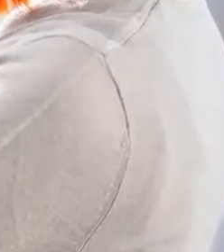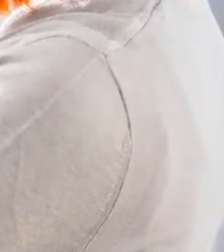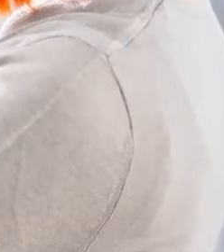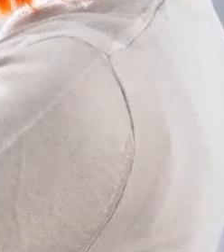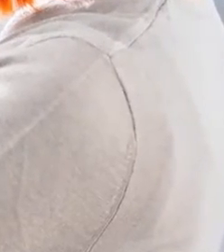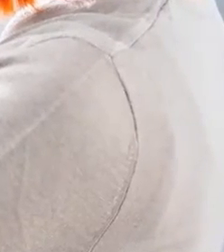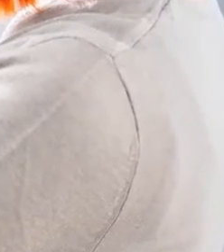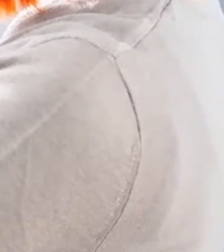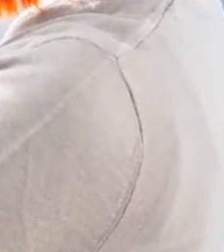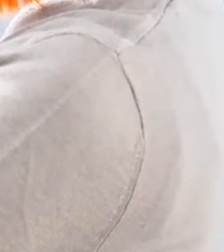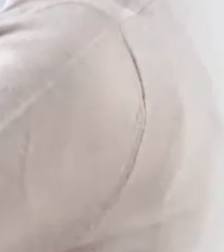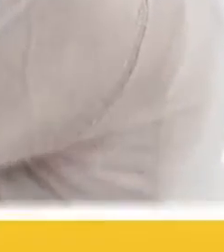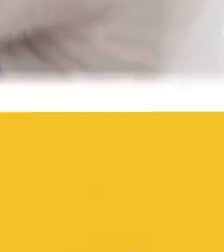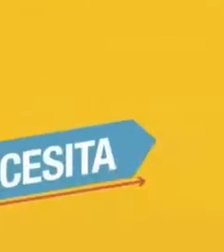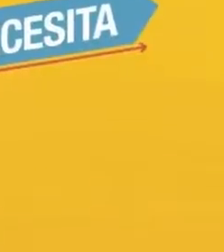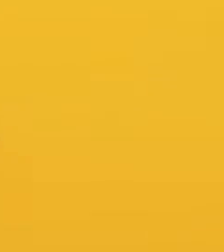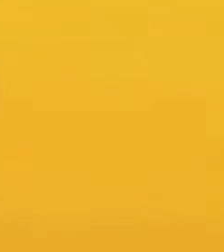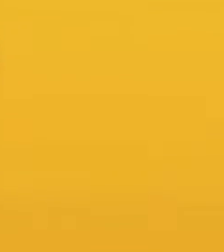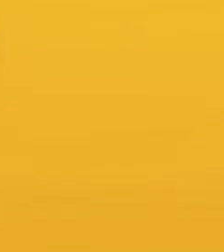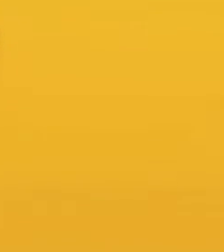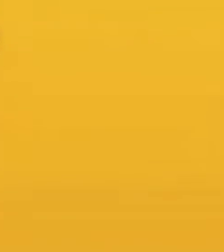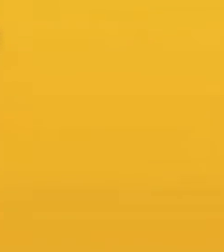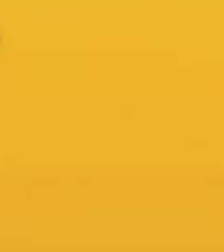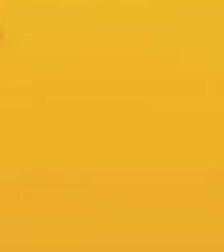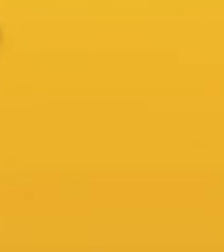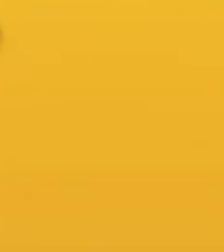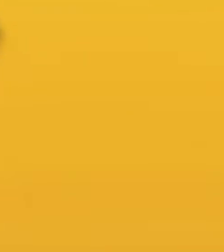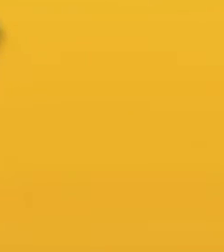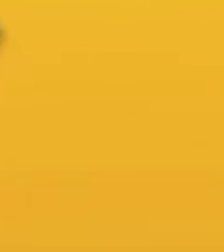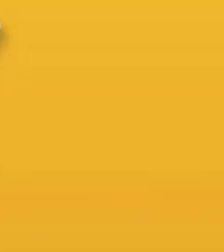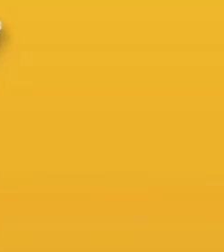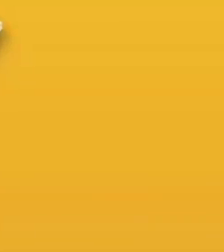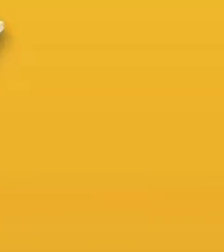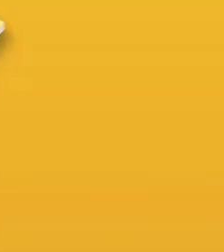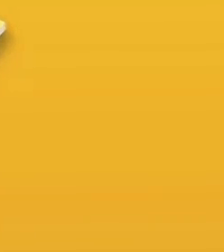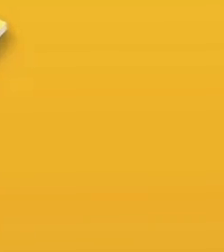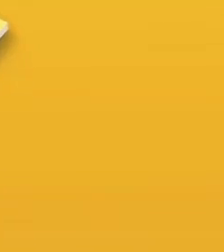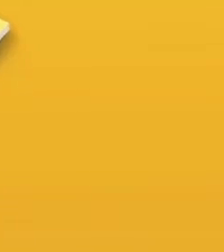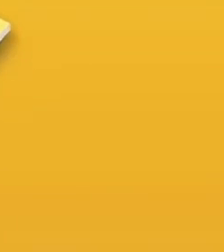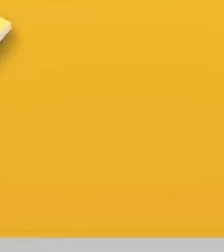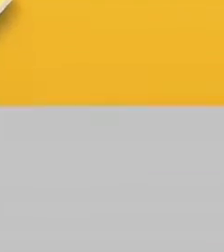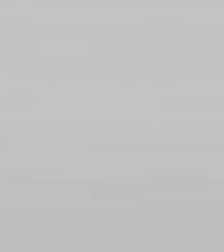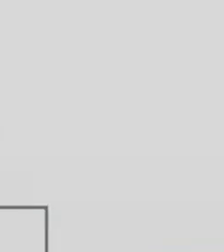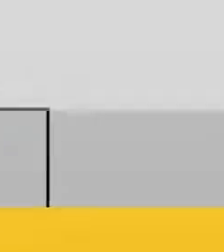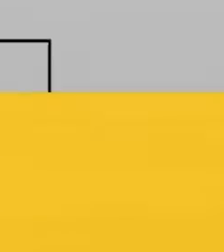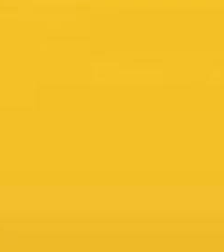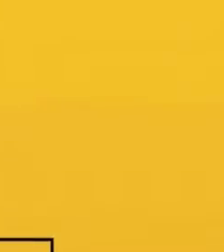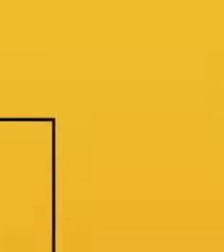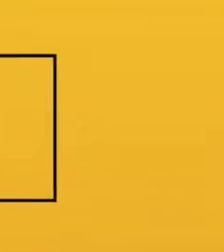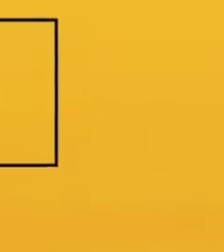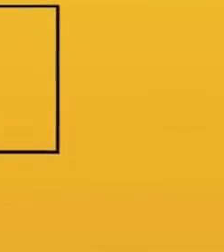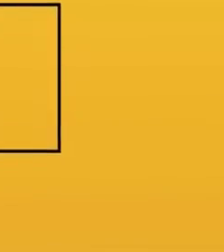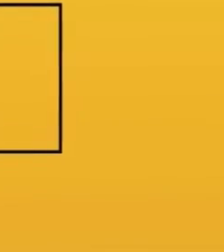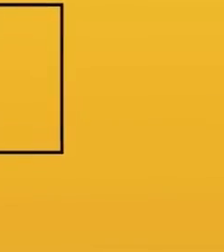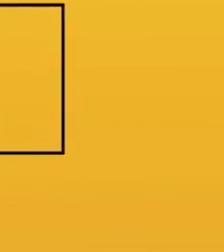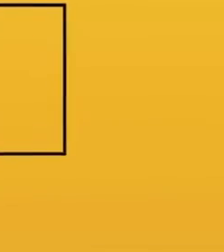campañas en facebook y la guía telefónica regional santander 2018 que su negocio